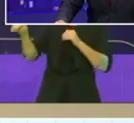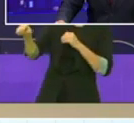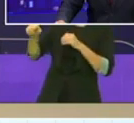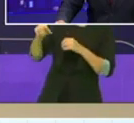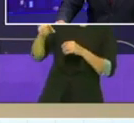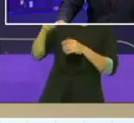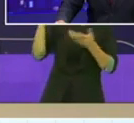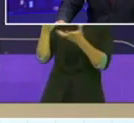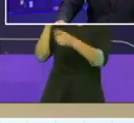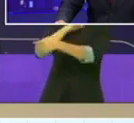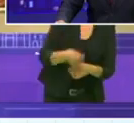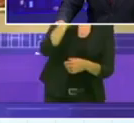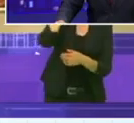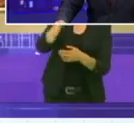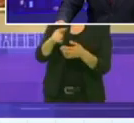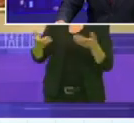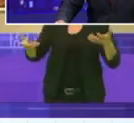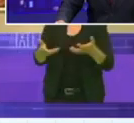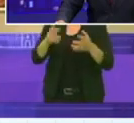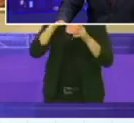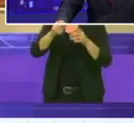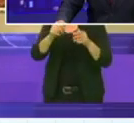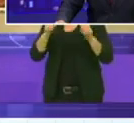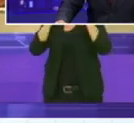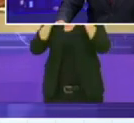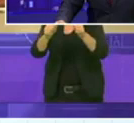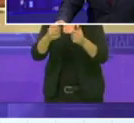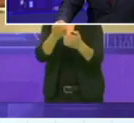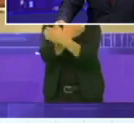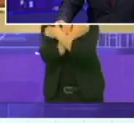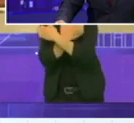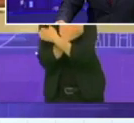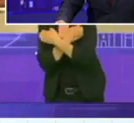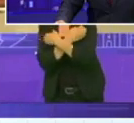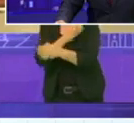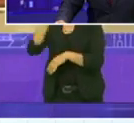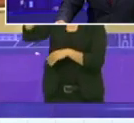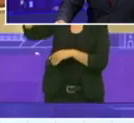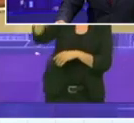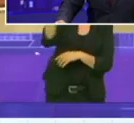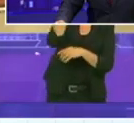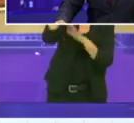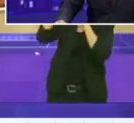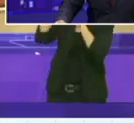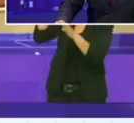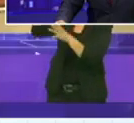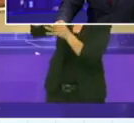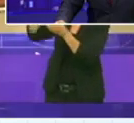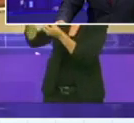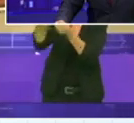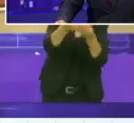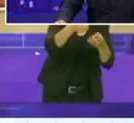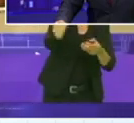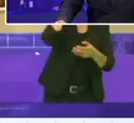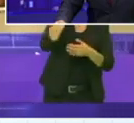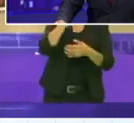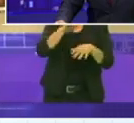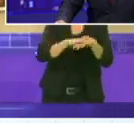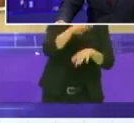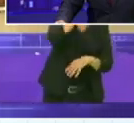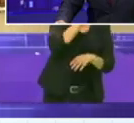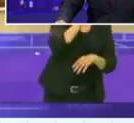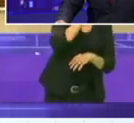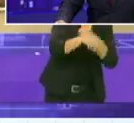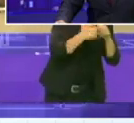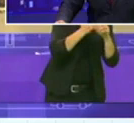qué mejor que los expertos estuvieran realizando preguntas mucho más profundas y técnicas los partidos políticos voltearon y te puedo decir que